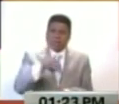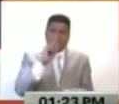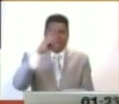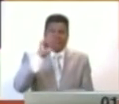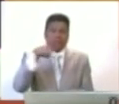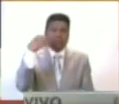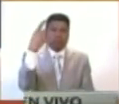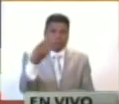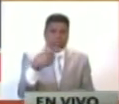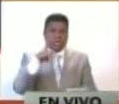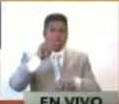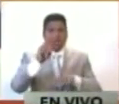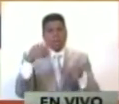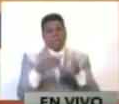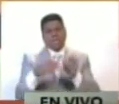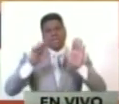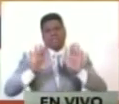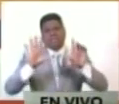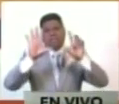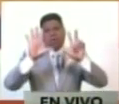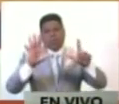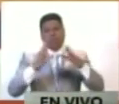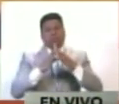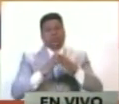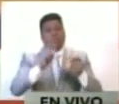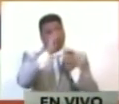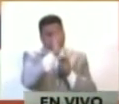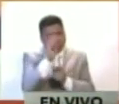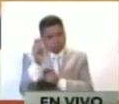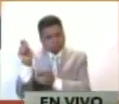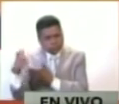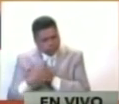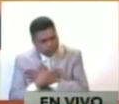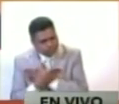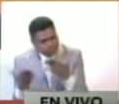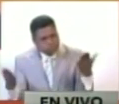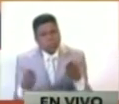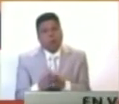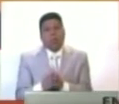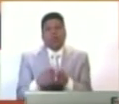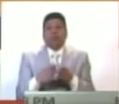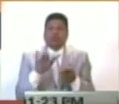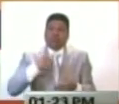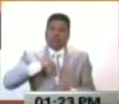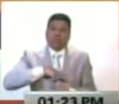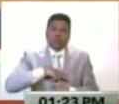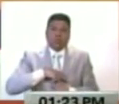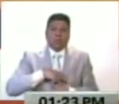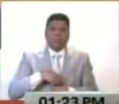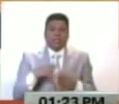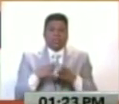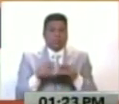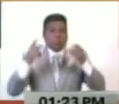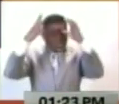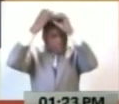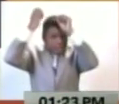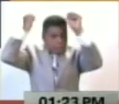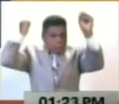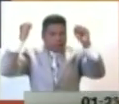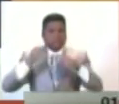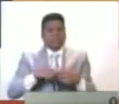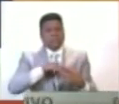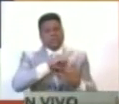refleja esto? Refleja el reconocimiento a nuestro país en una diplomacia basada en la independencia, basada